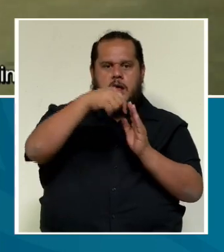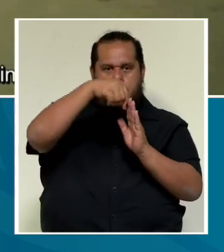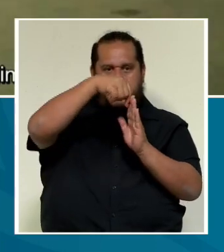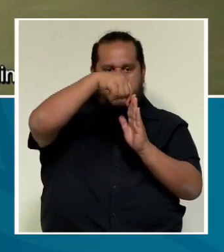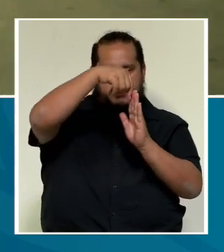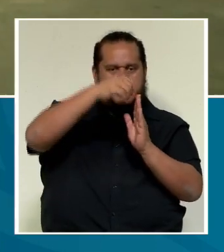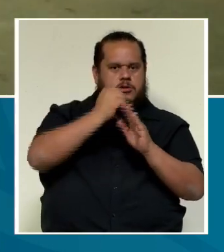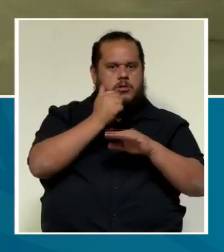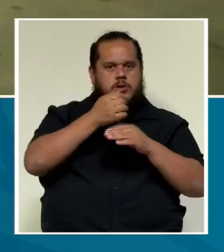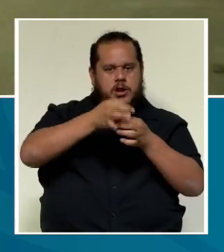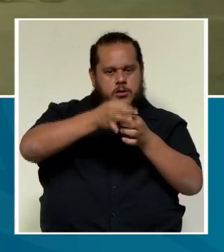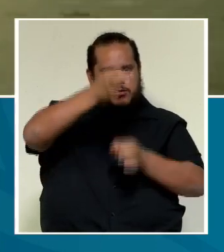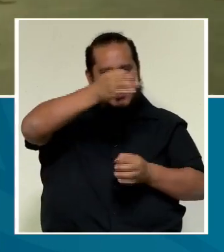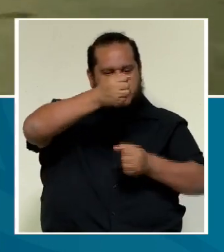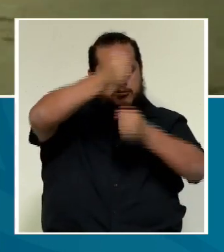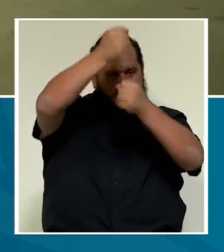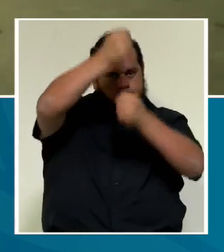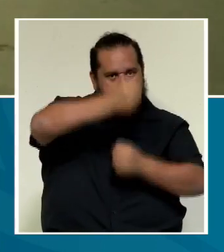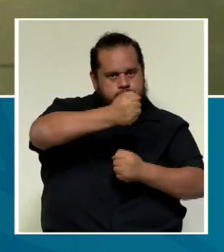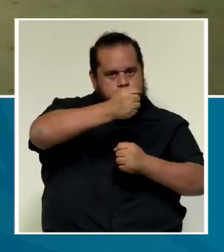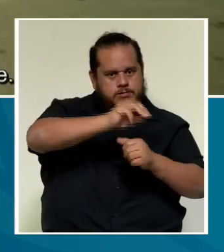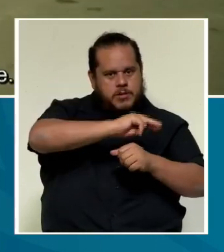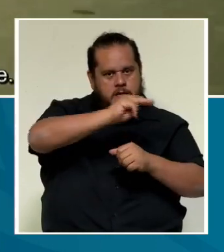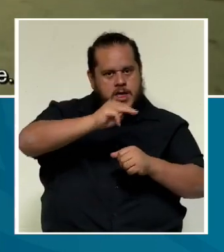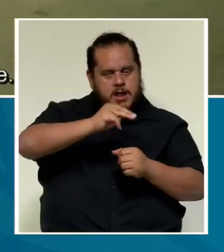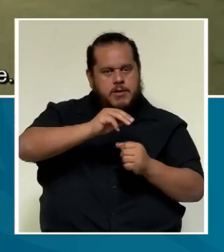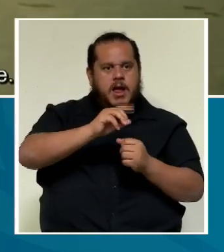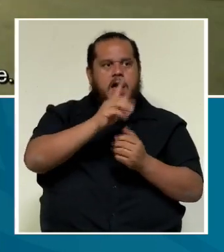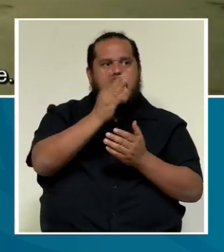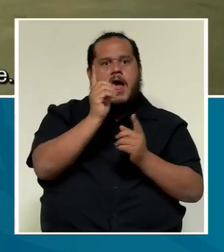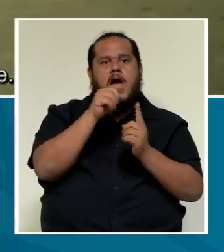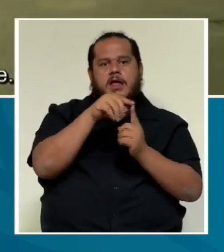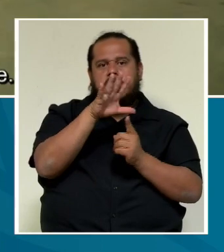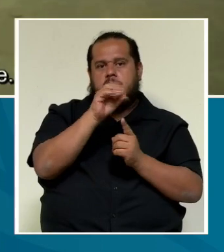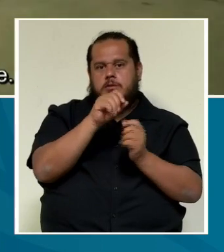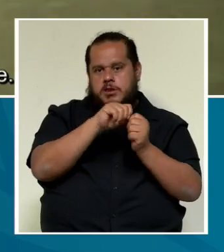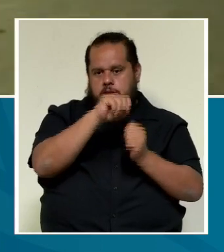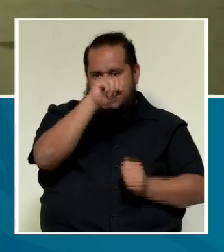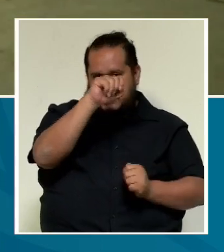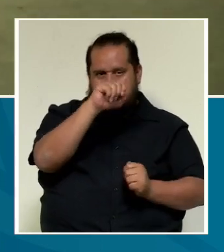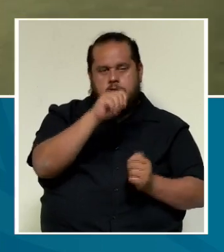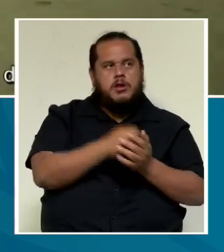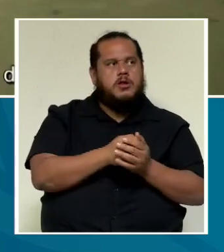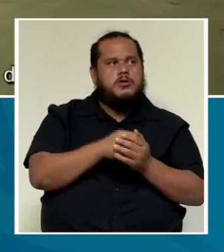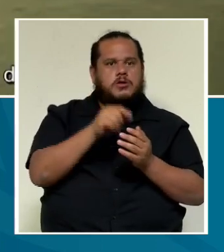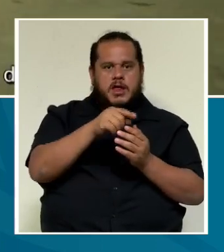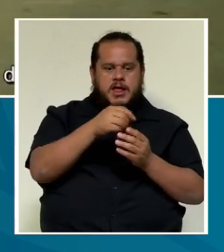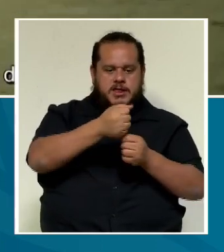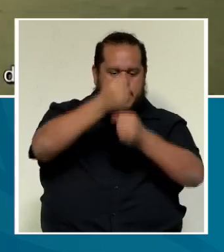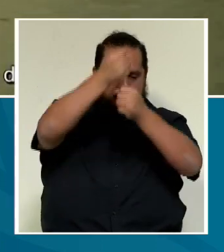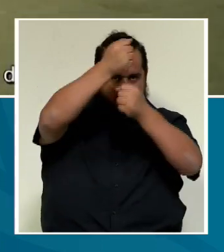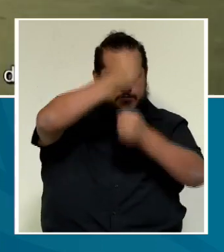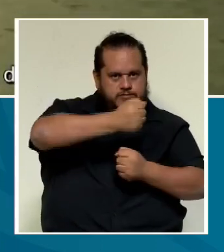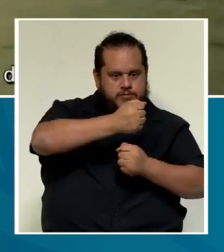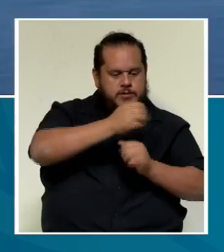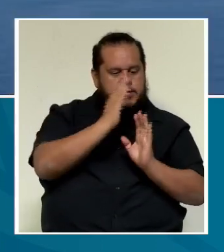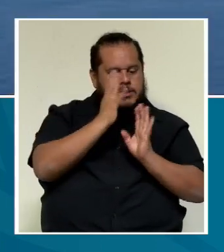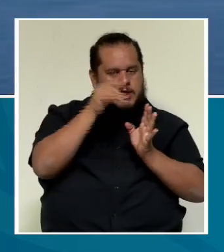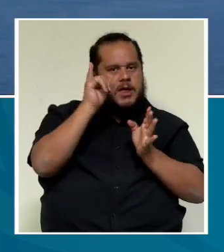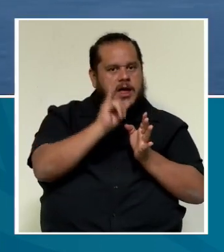marino, con profundidades de hasta 50 metros, en donde se cimentan los aerogeneradores y se dejan